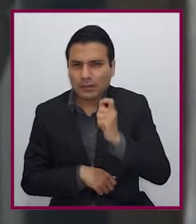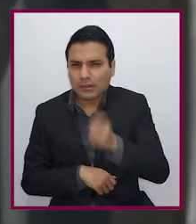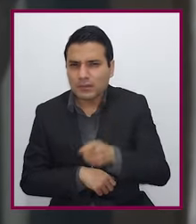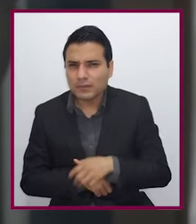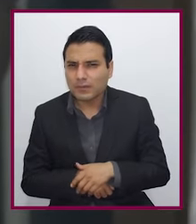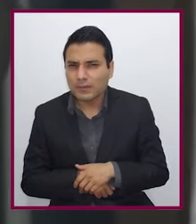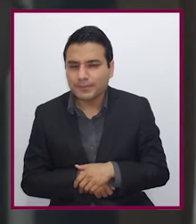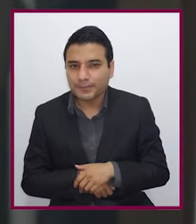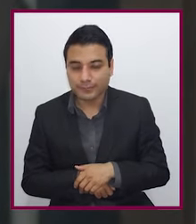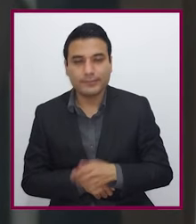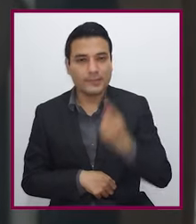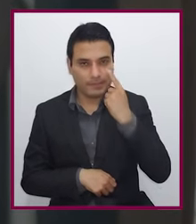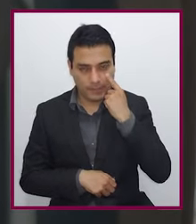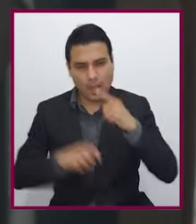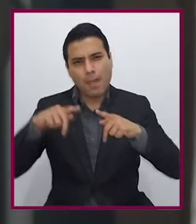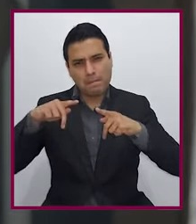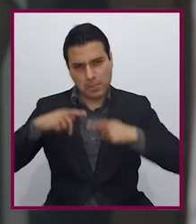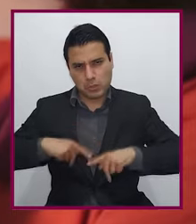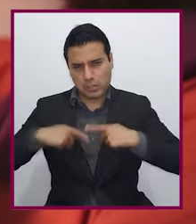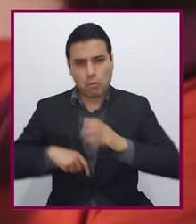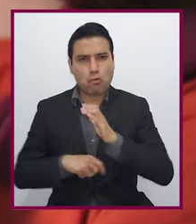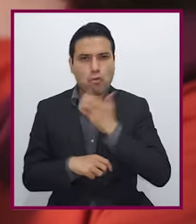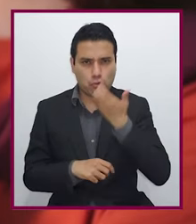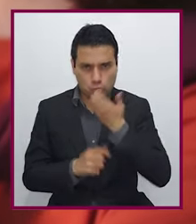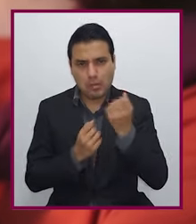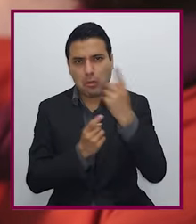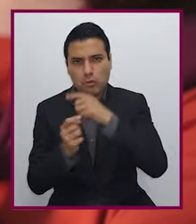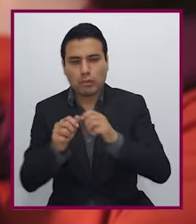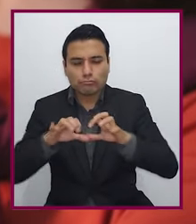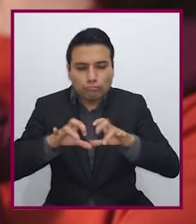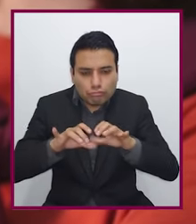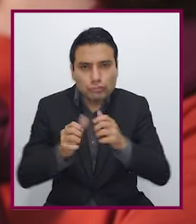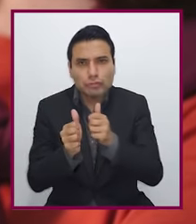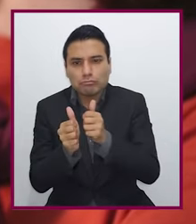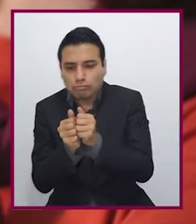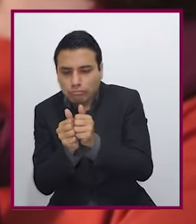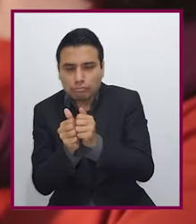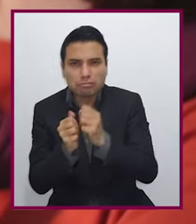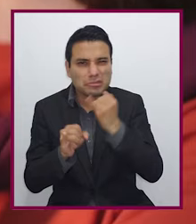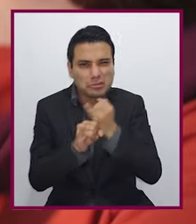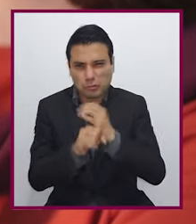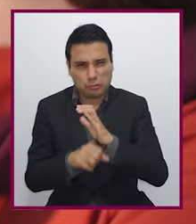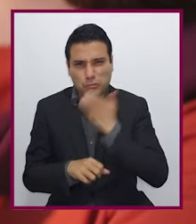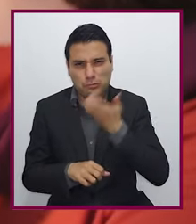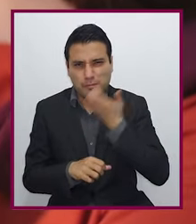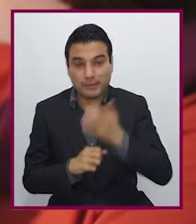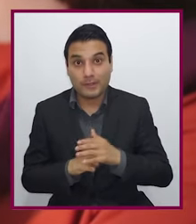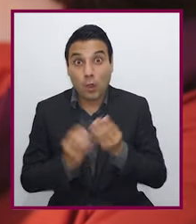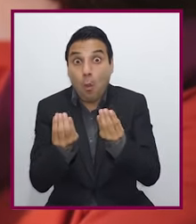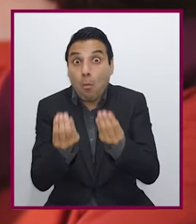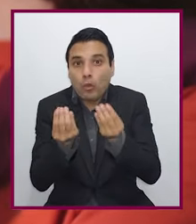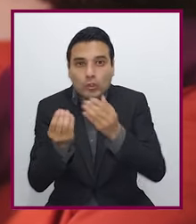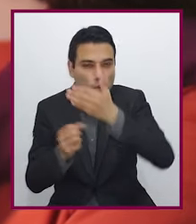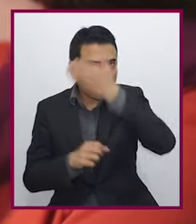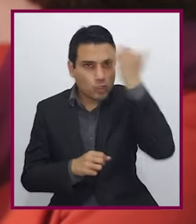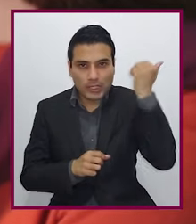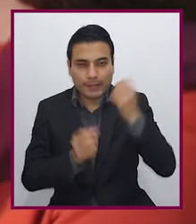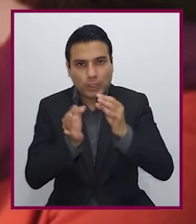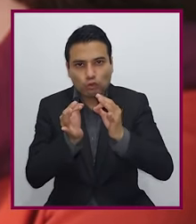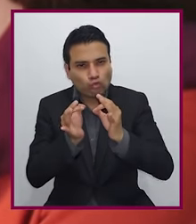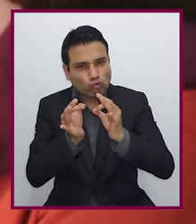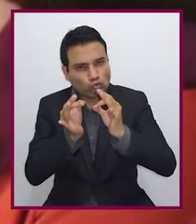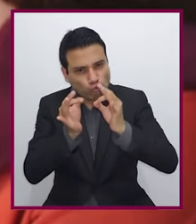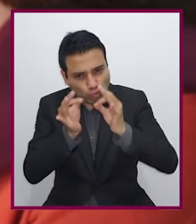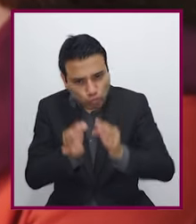nuevas tecnologías. ¿A qué te refieres? Pues que a pesar de utilizar constantemente la computadora, el celular y el internet, muchos